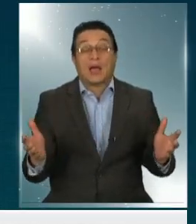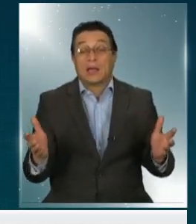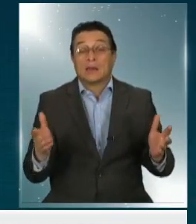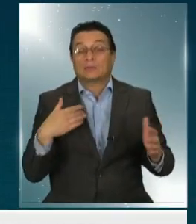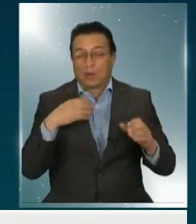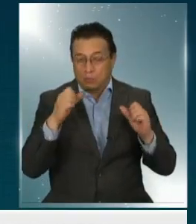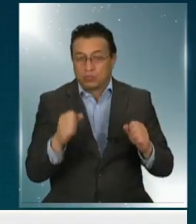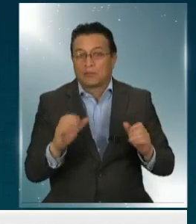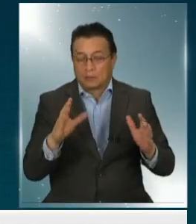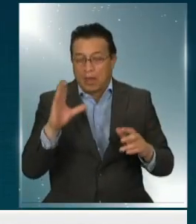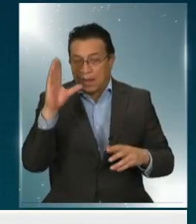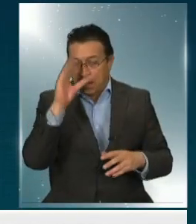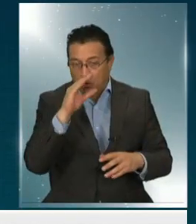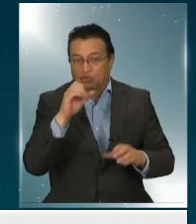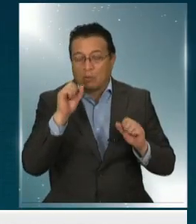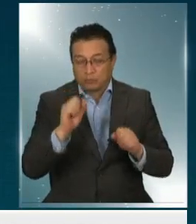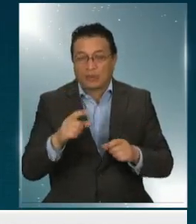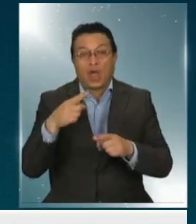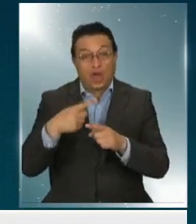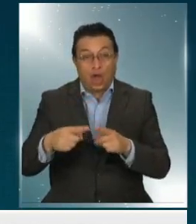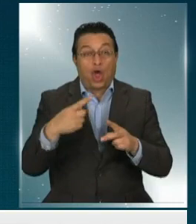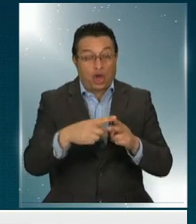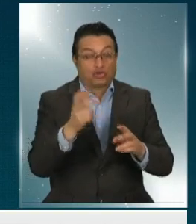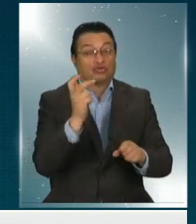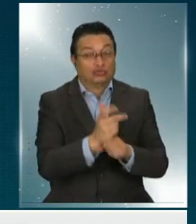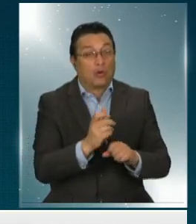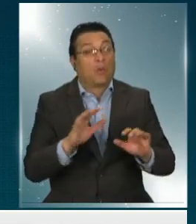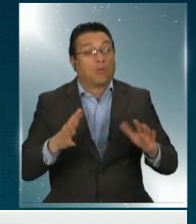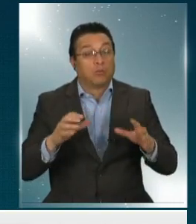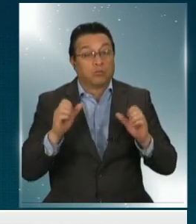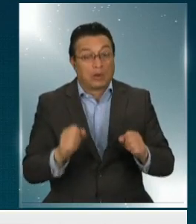que durante la noche hayan protagonizado otros delitos,